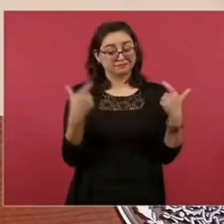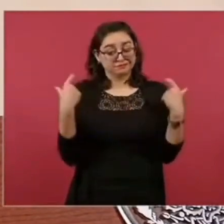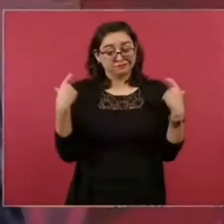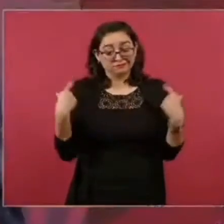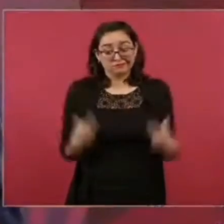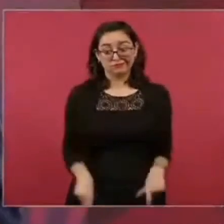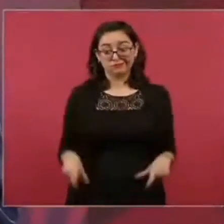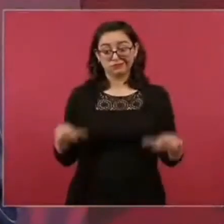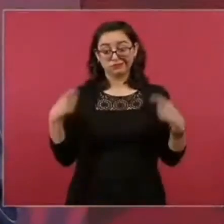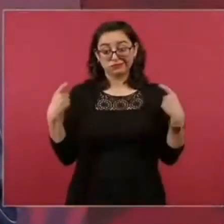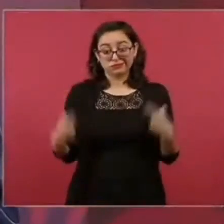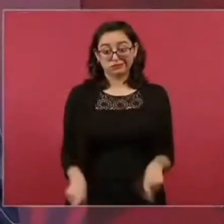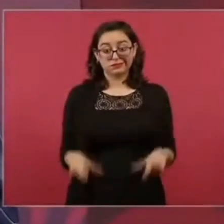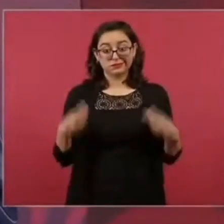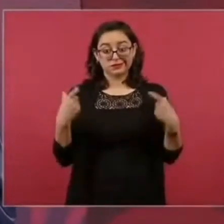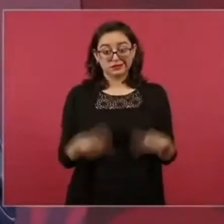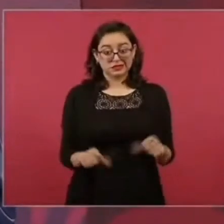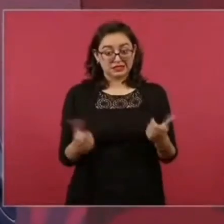aportaron muchísimo dinero.